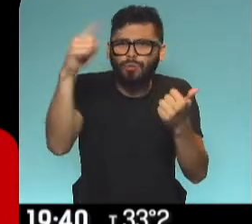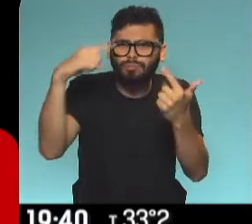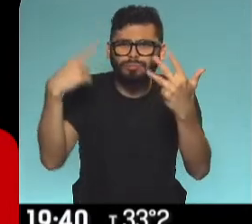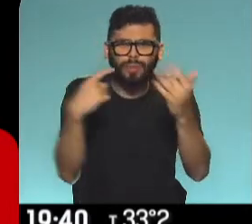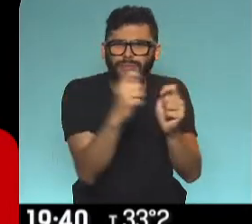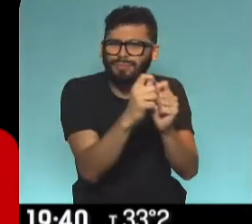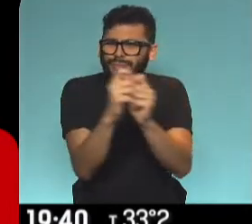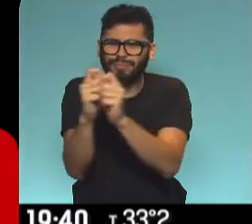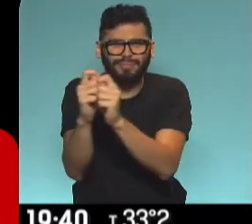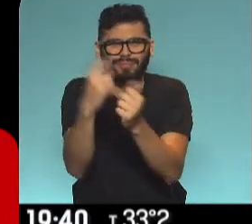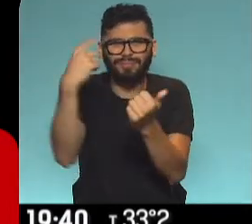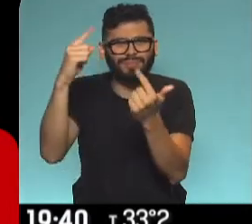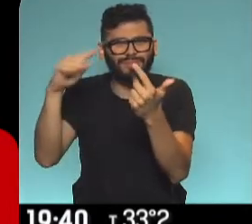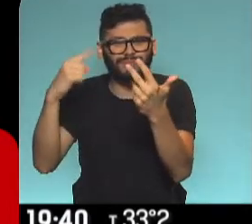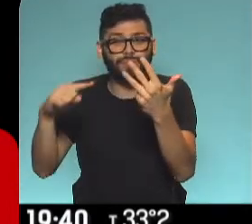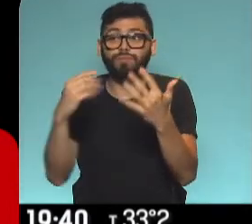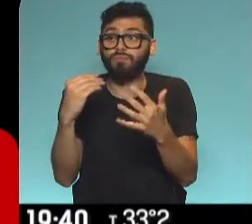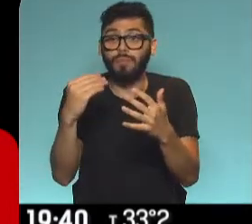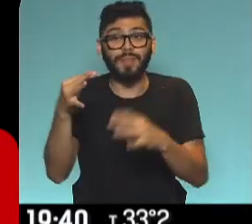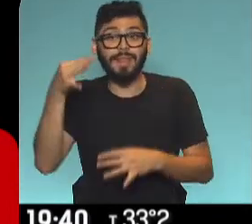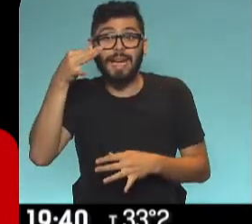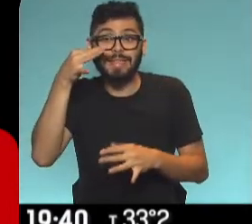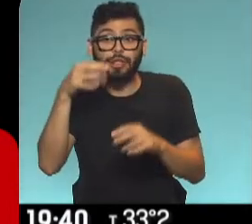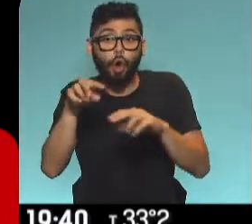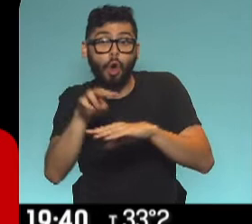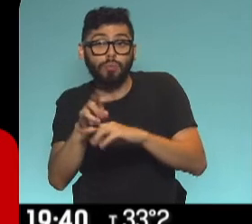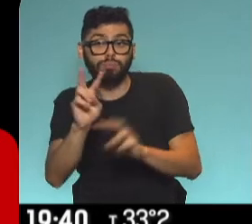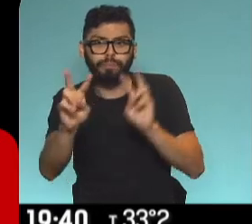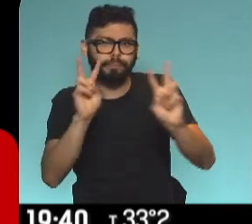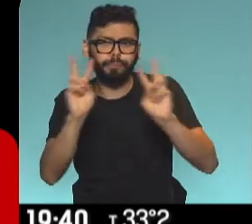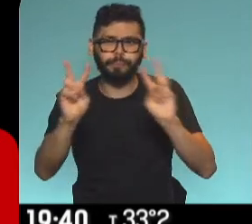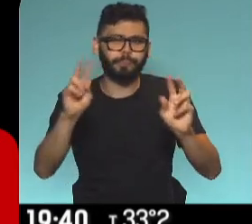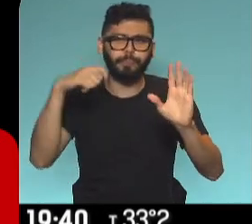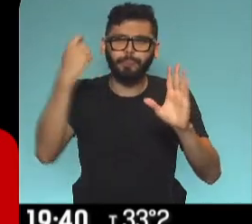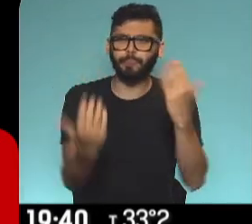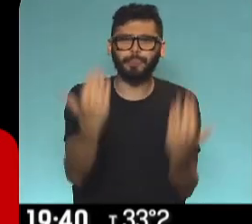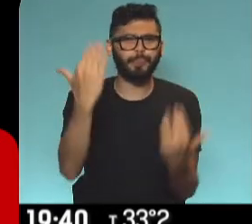ustedes pueden ver, diferentes imágenes por testigos que se hicieron virales en las redes sociales.